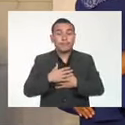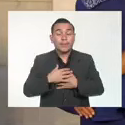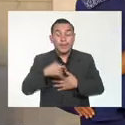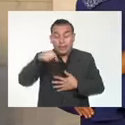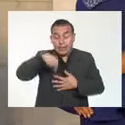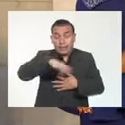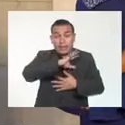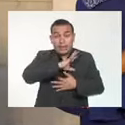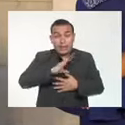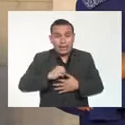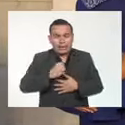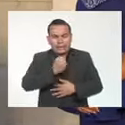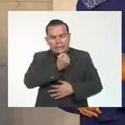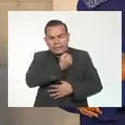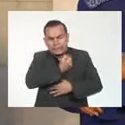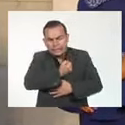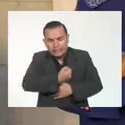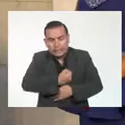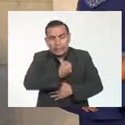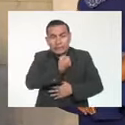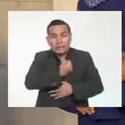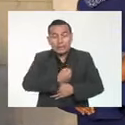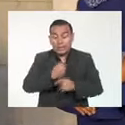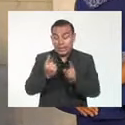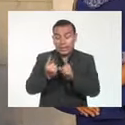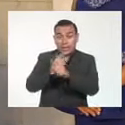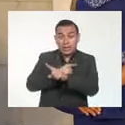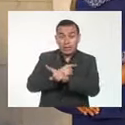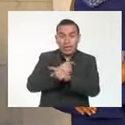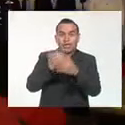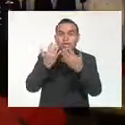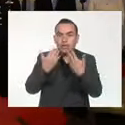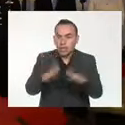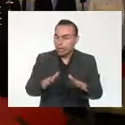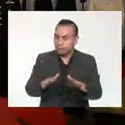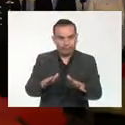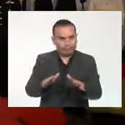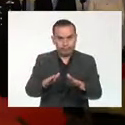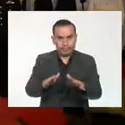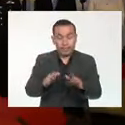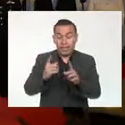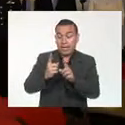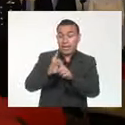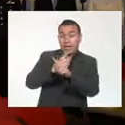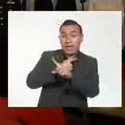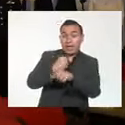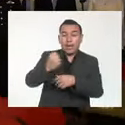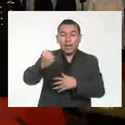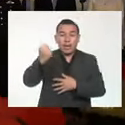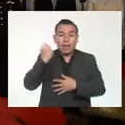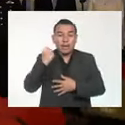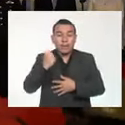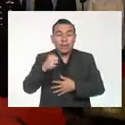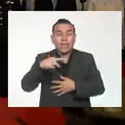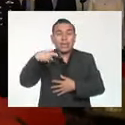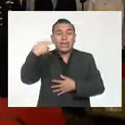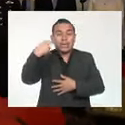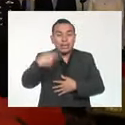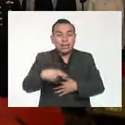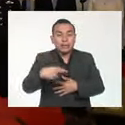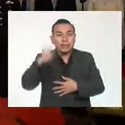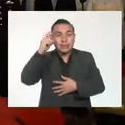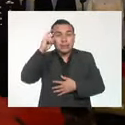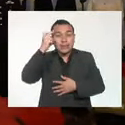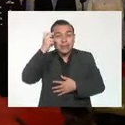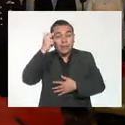Este país ha sufrido tanto que no se puede transformar de la noche a la mañana. Los cambios importantes, los cambios reales y los que valen la pena